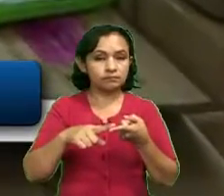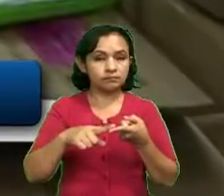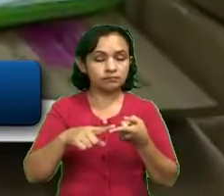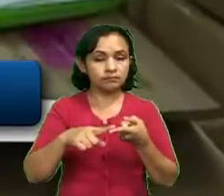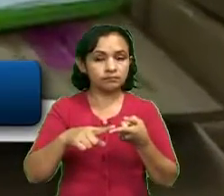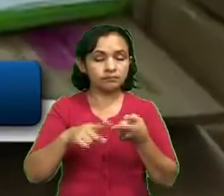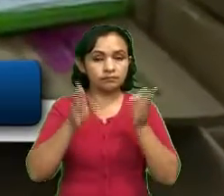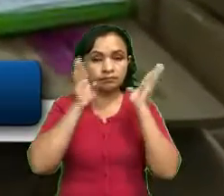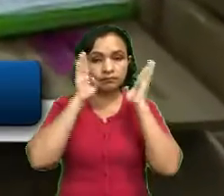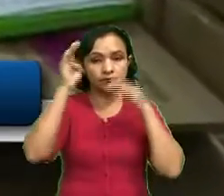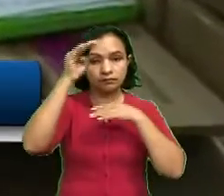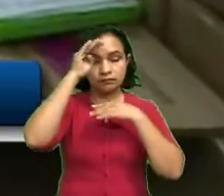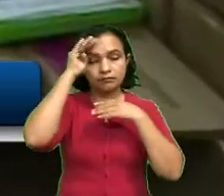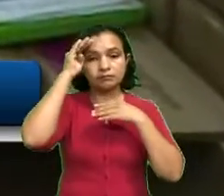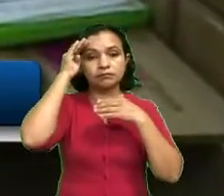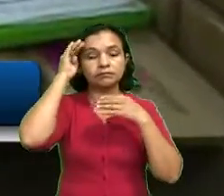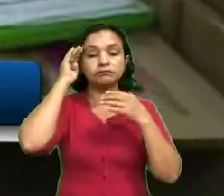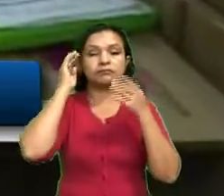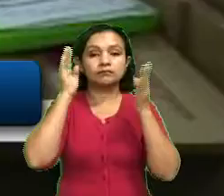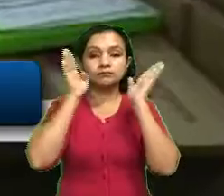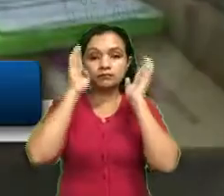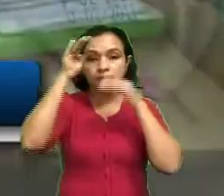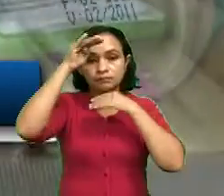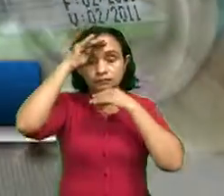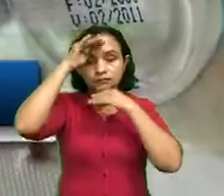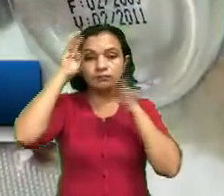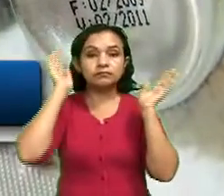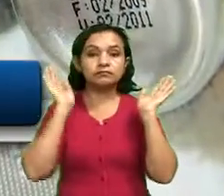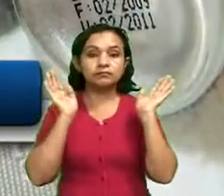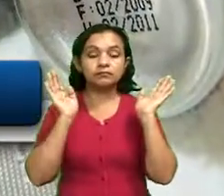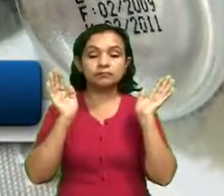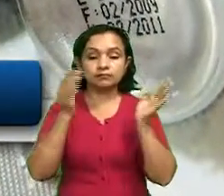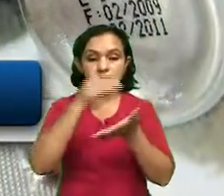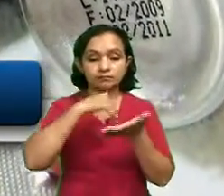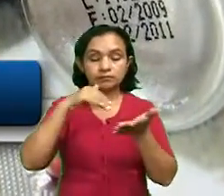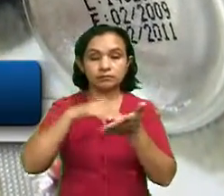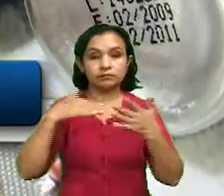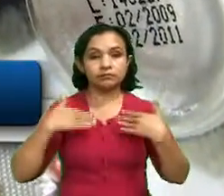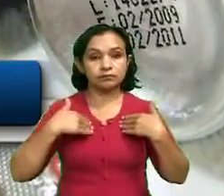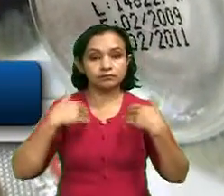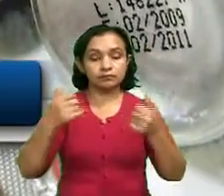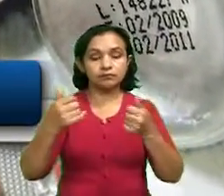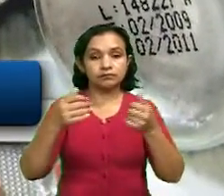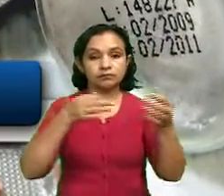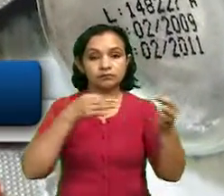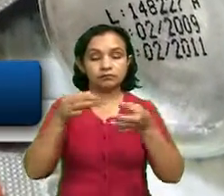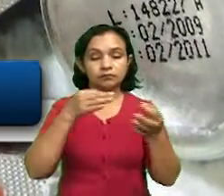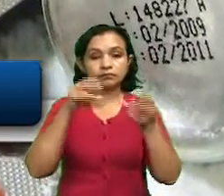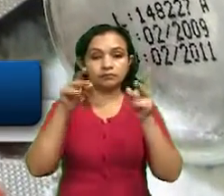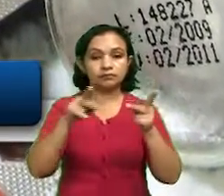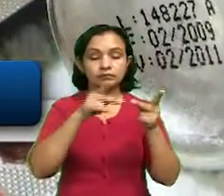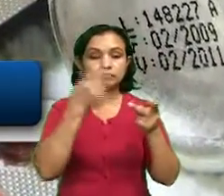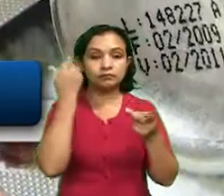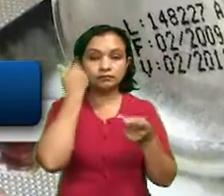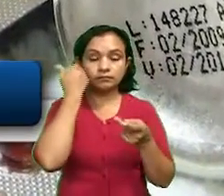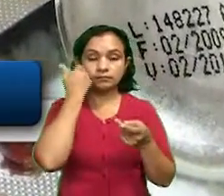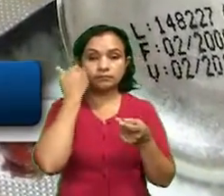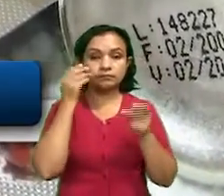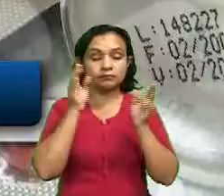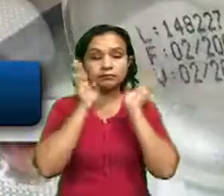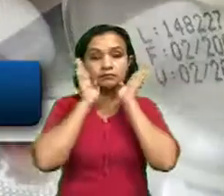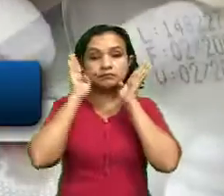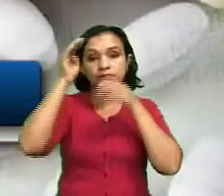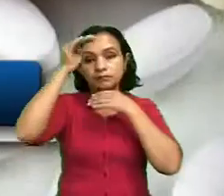una clínica privada, porque en el Ministerio de Salud, en la Unidad de Salud, se les da pues a los pacientes. Pero quizás